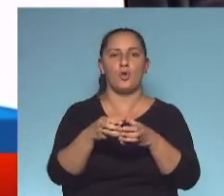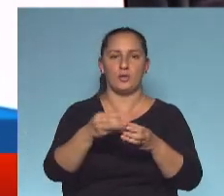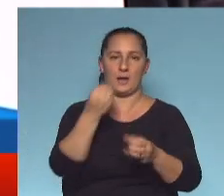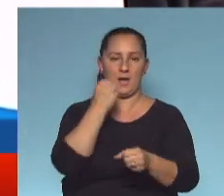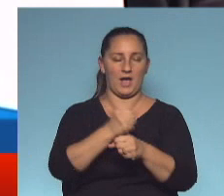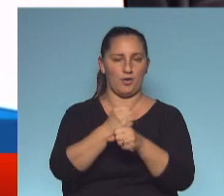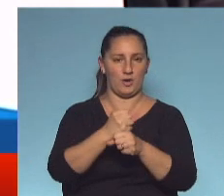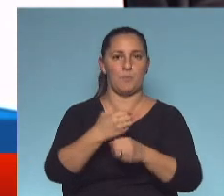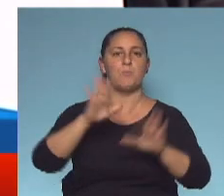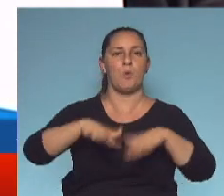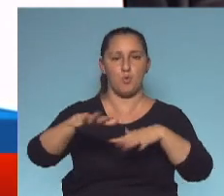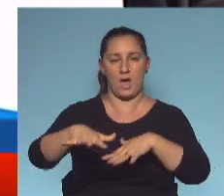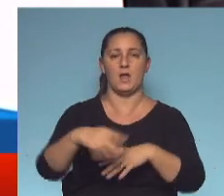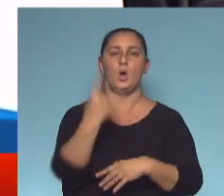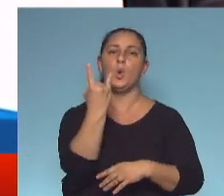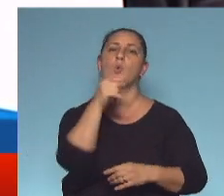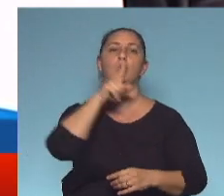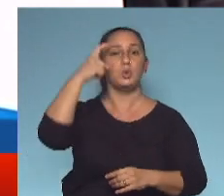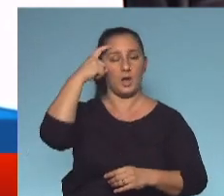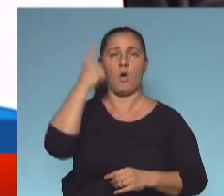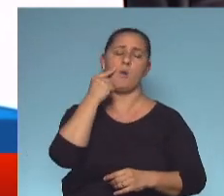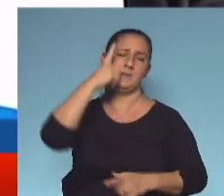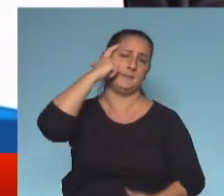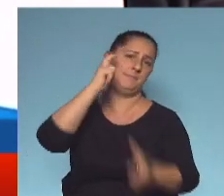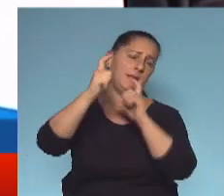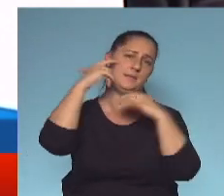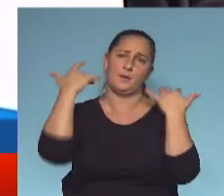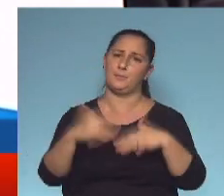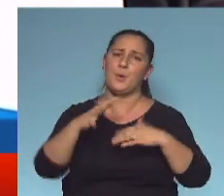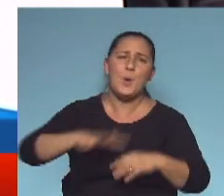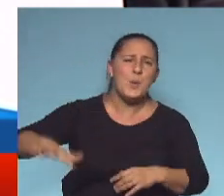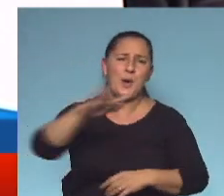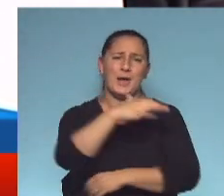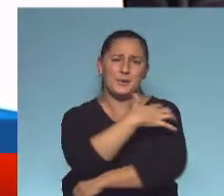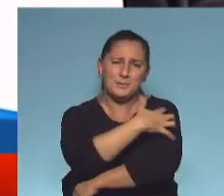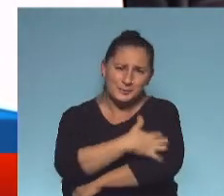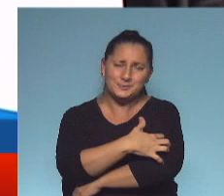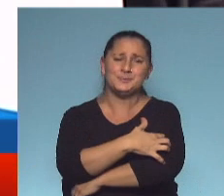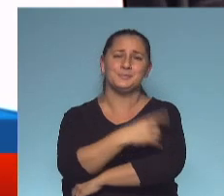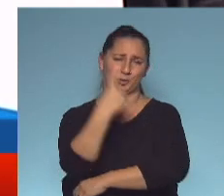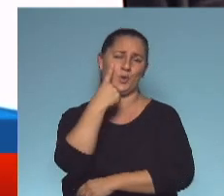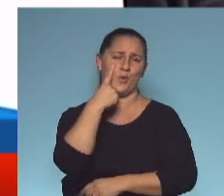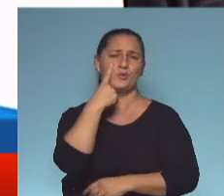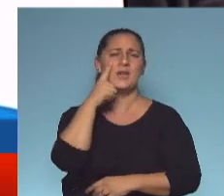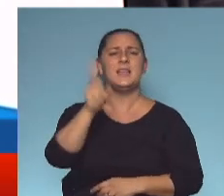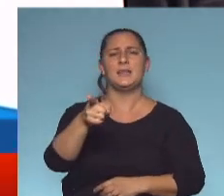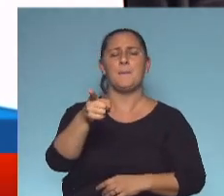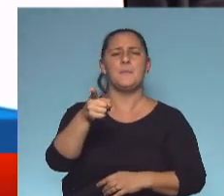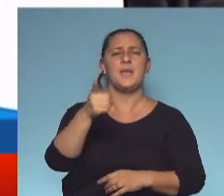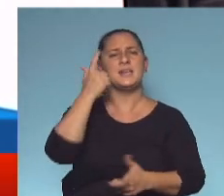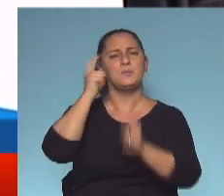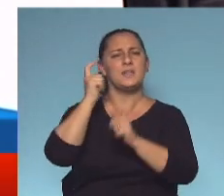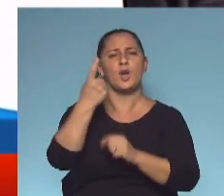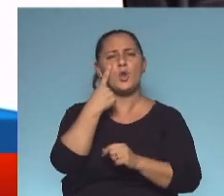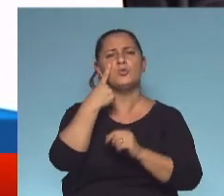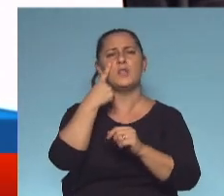Popular, UTEP, un gran caminador y recorredor de los barrios más humildes de la Argentina y un gran conocedor del problema